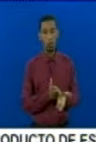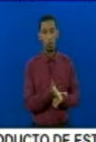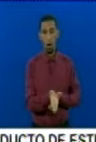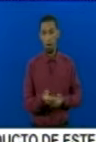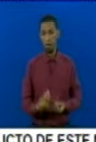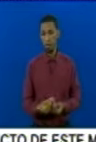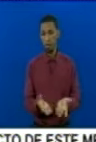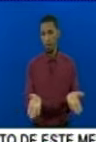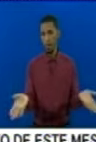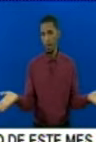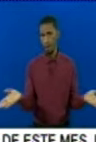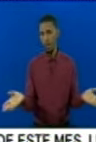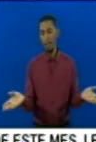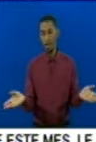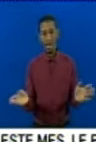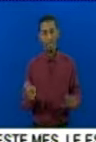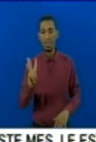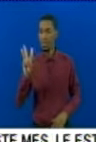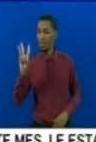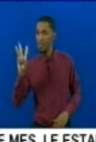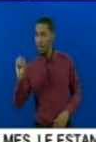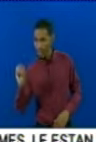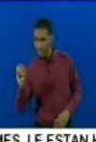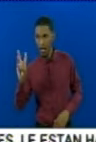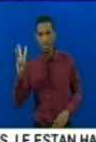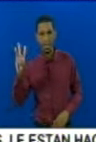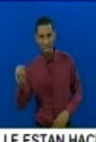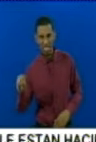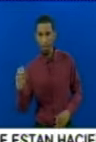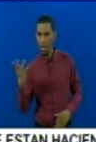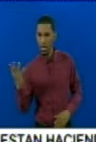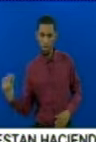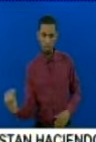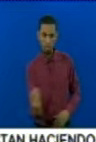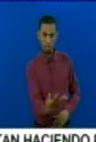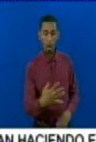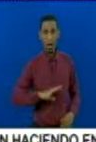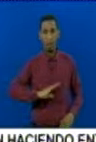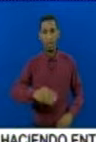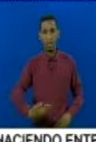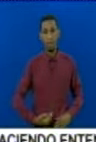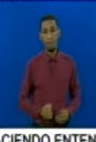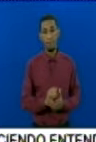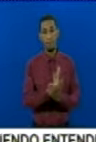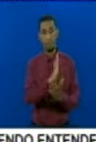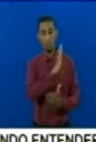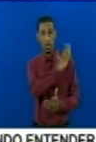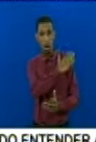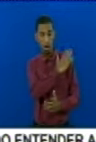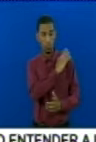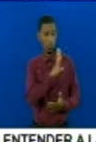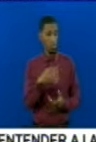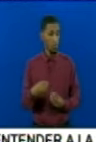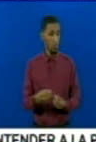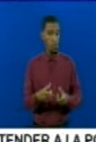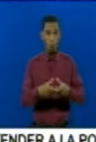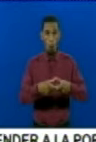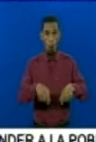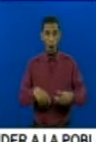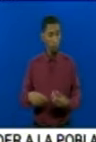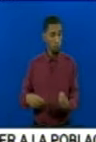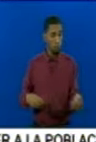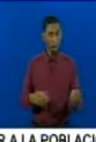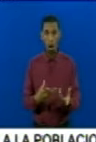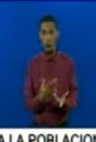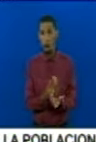de 30 unidades adicionales a las embarazadas, que en marzo, a pesar de que no se entregó el huevo a la población,